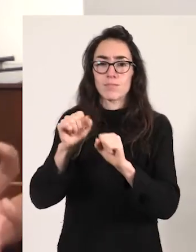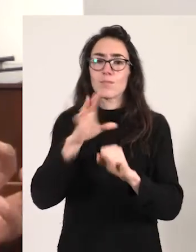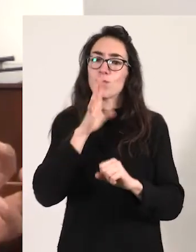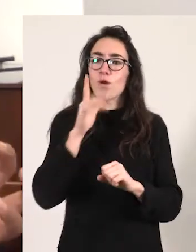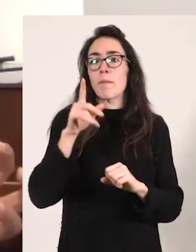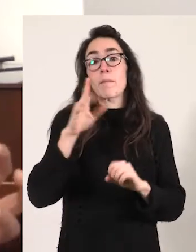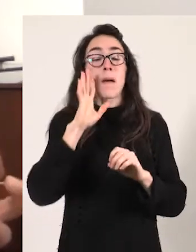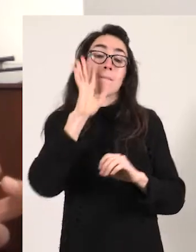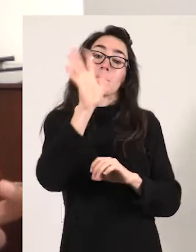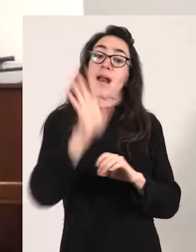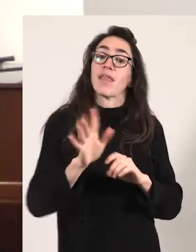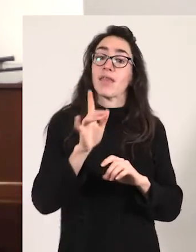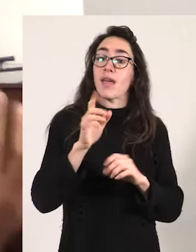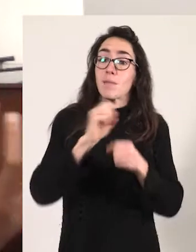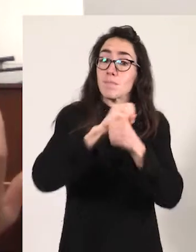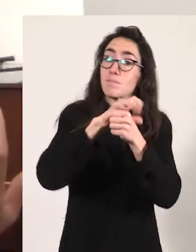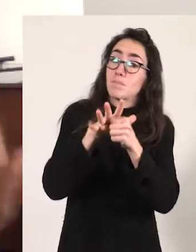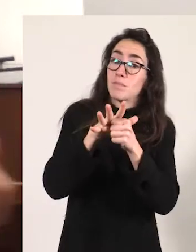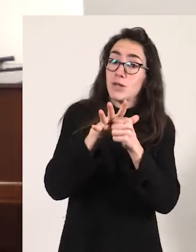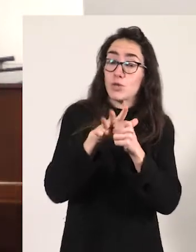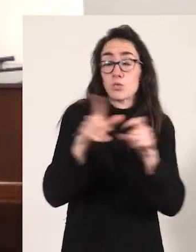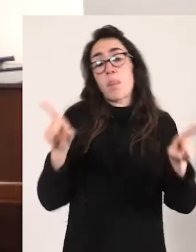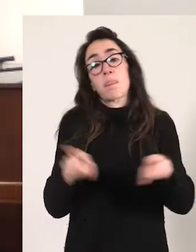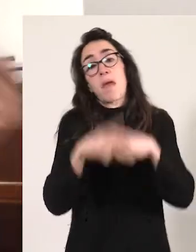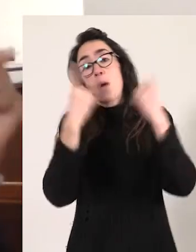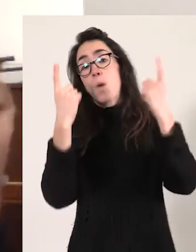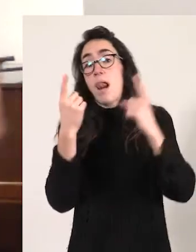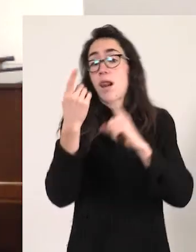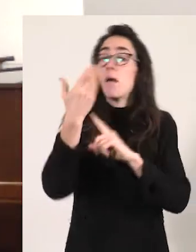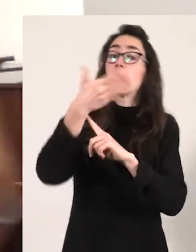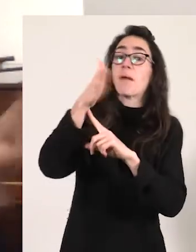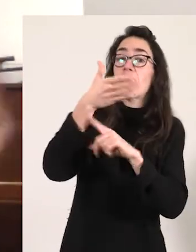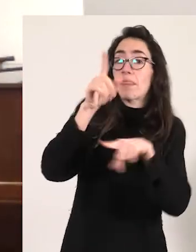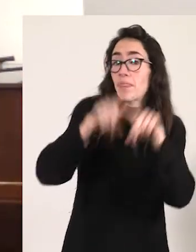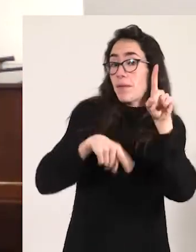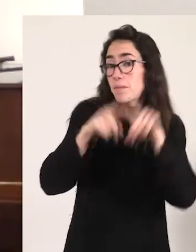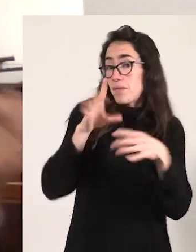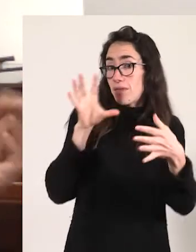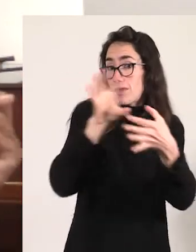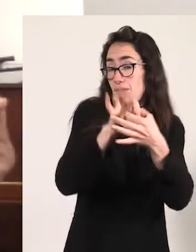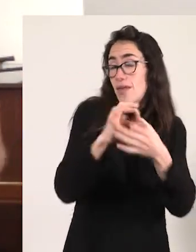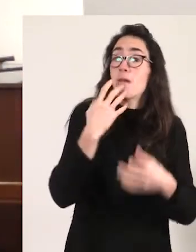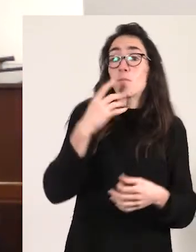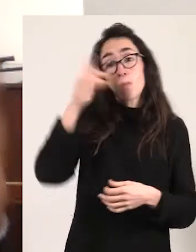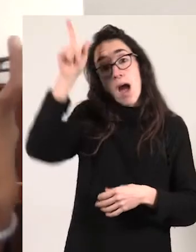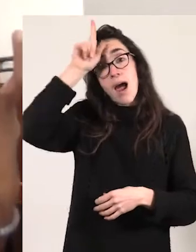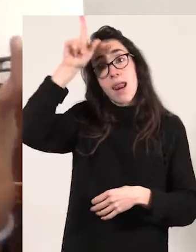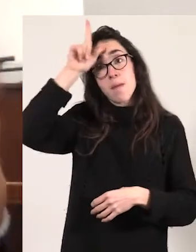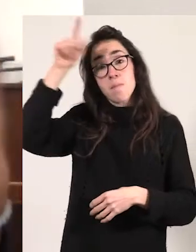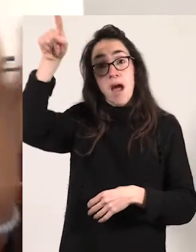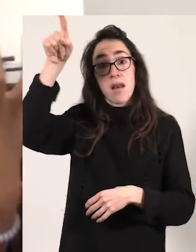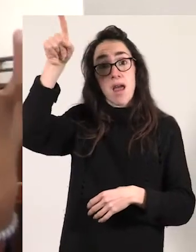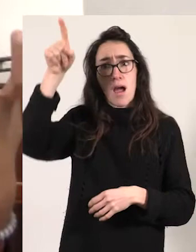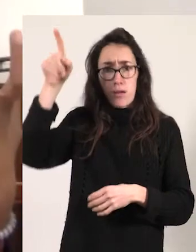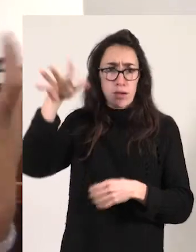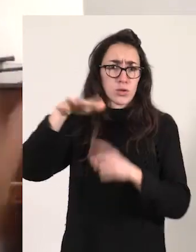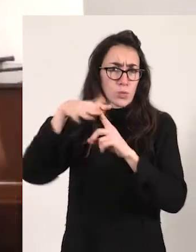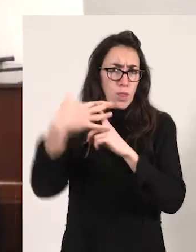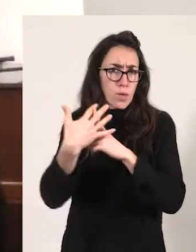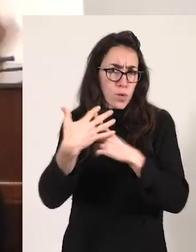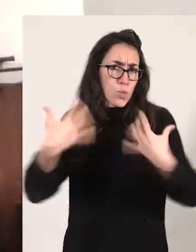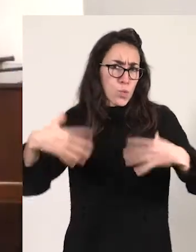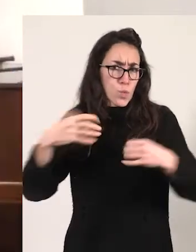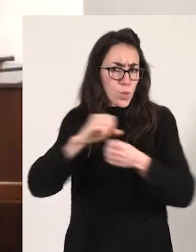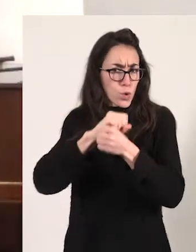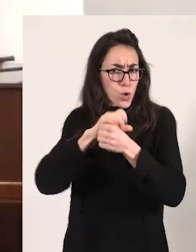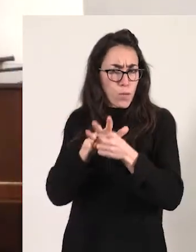cómo además a los turistas, como parece ser que los virus tienen banderitas, ¿no? Es virus nacionalismo, pues parece ser que una persona que venga de Alemania, donde